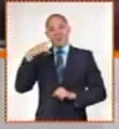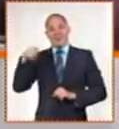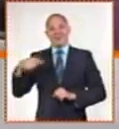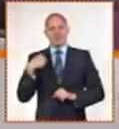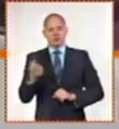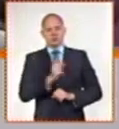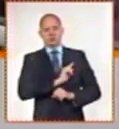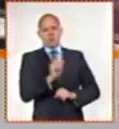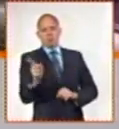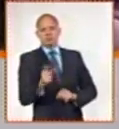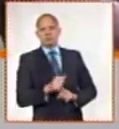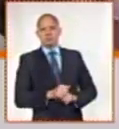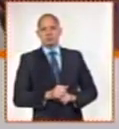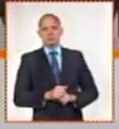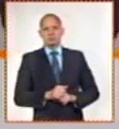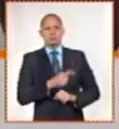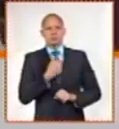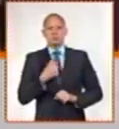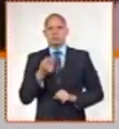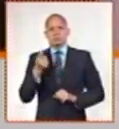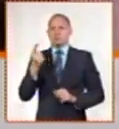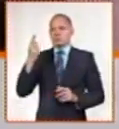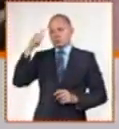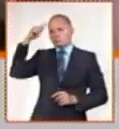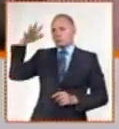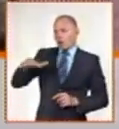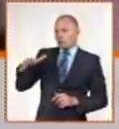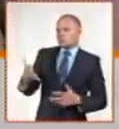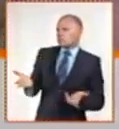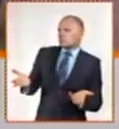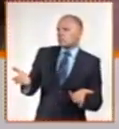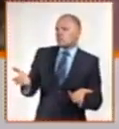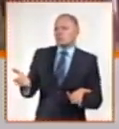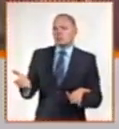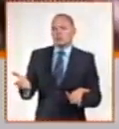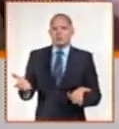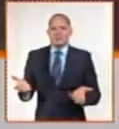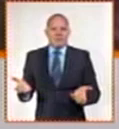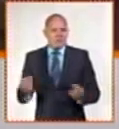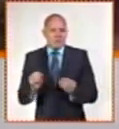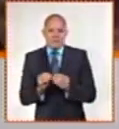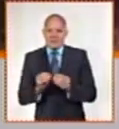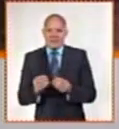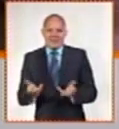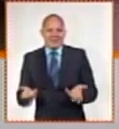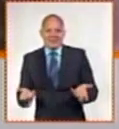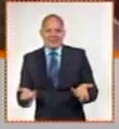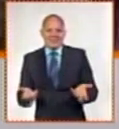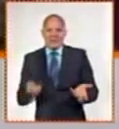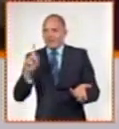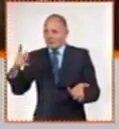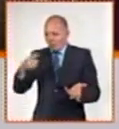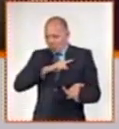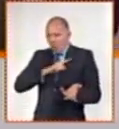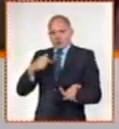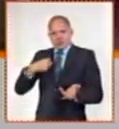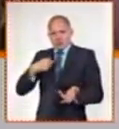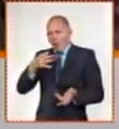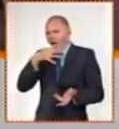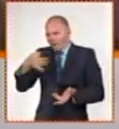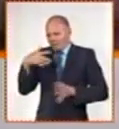supuestamente nuevo que estaban presentando. Esto es lo que ha ocurrido. Estos dos fiscales, Sergio Mora y